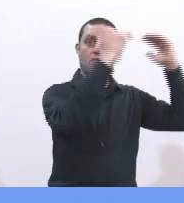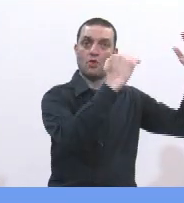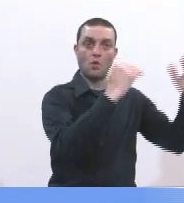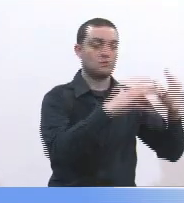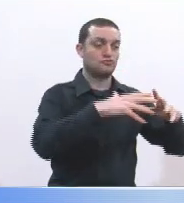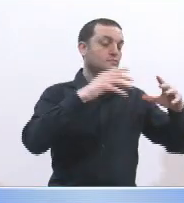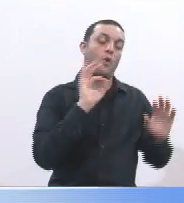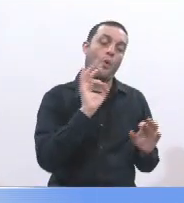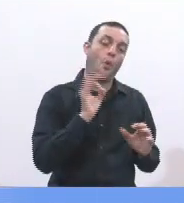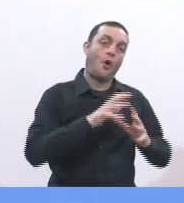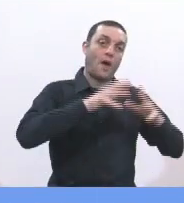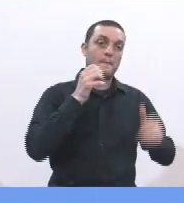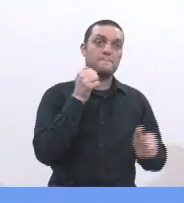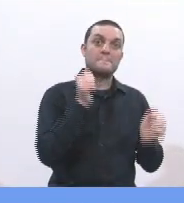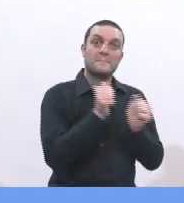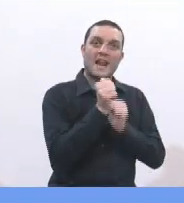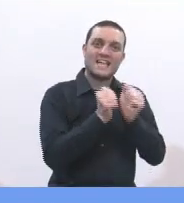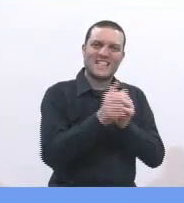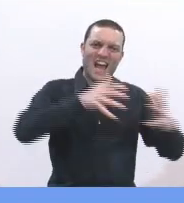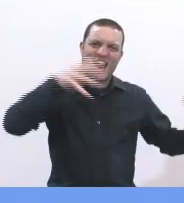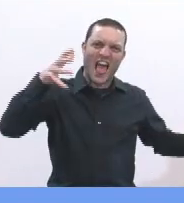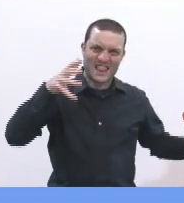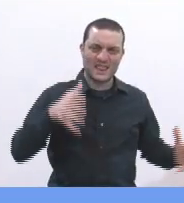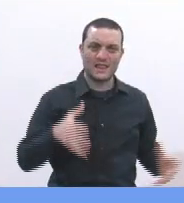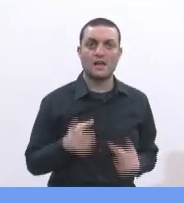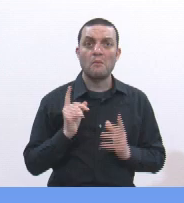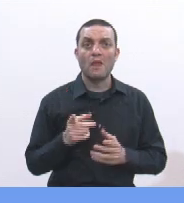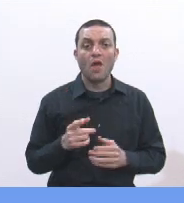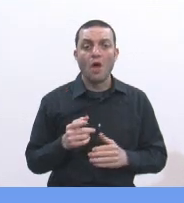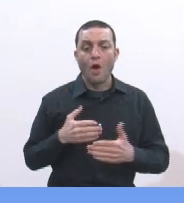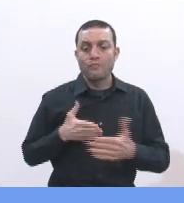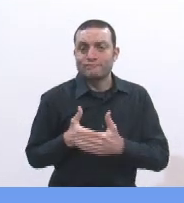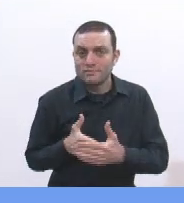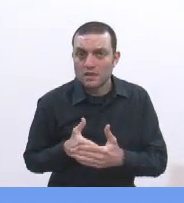las exportaciones no es entendible la limitación era